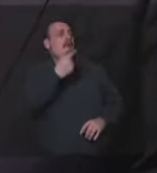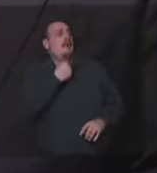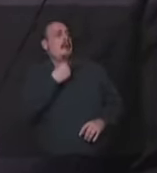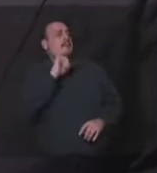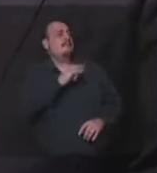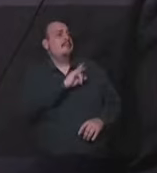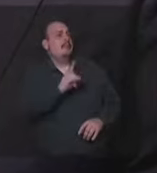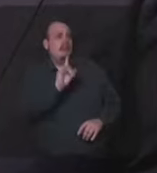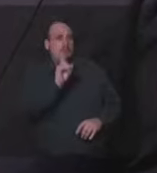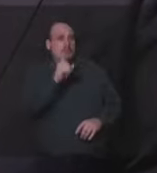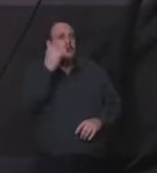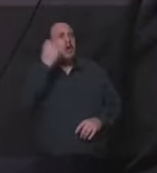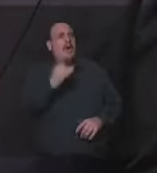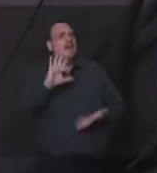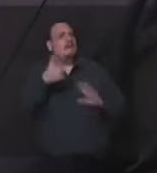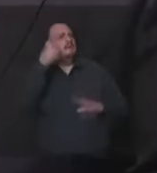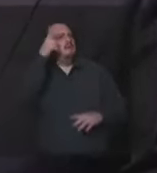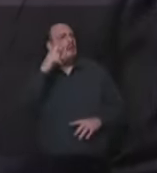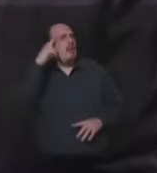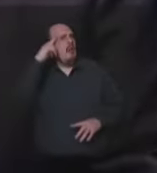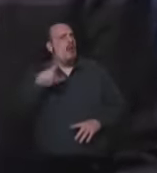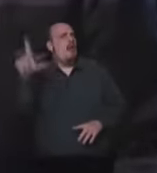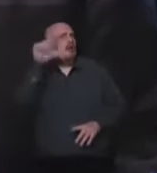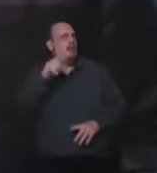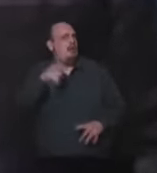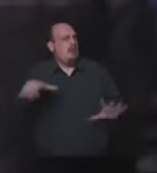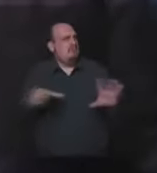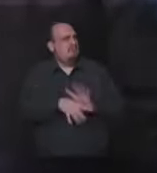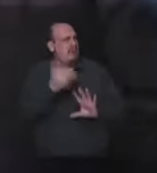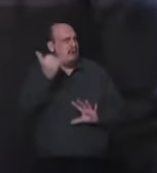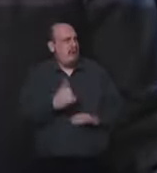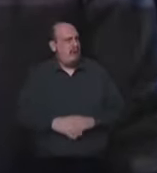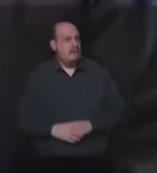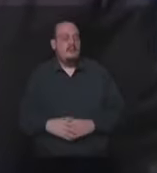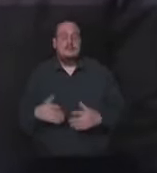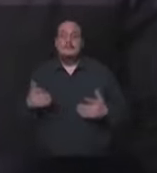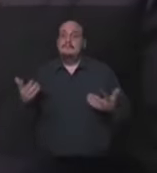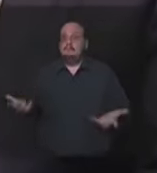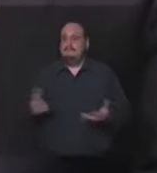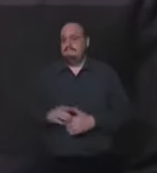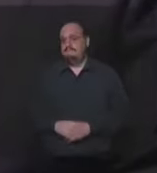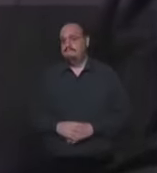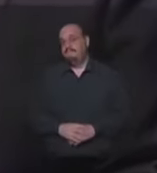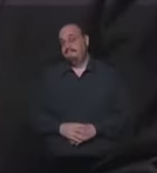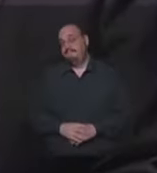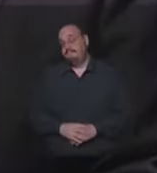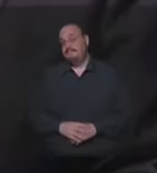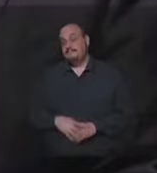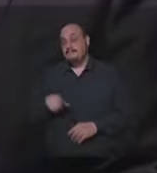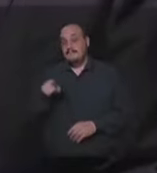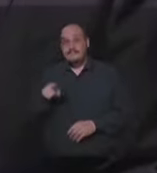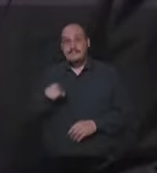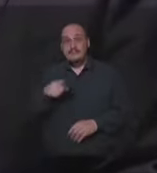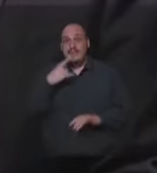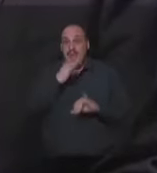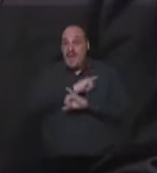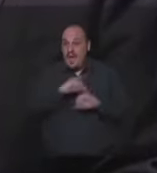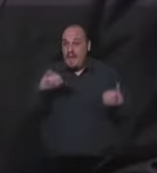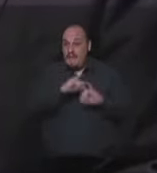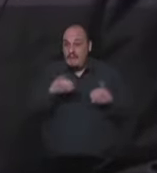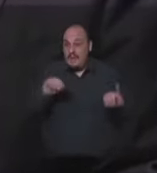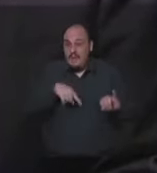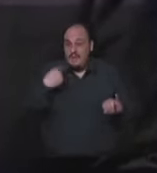no diamos tienen toda una lógica bueno desgraciadamente eh a lo largo de toda la campaña